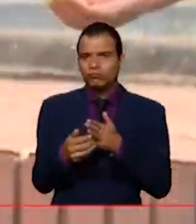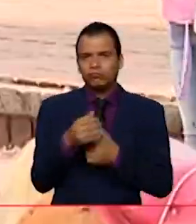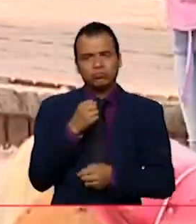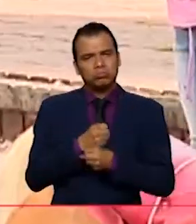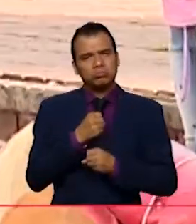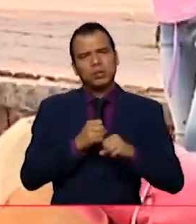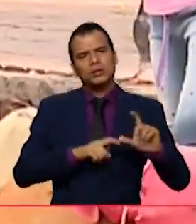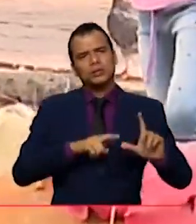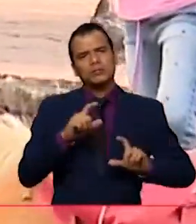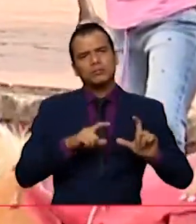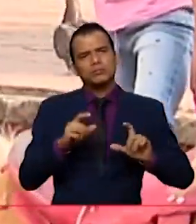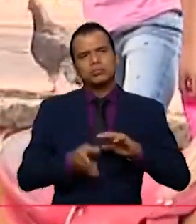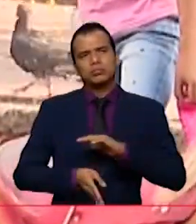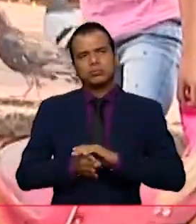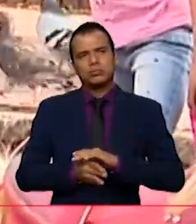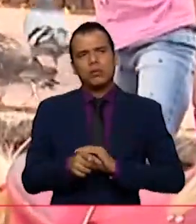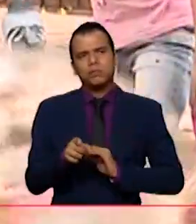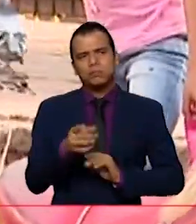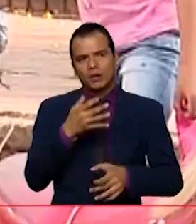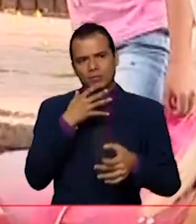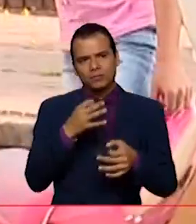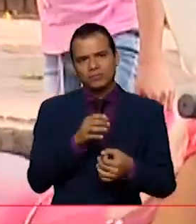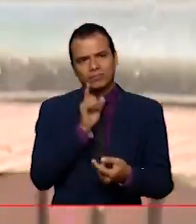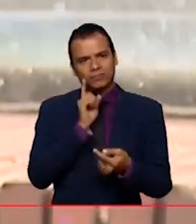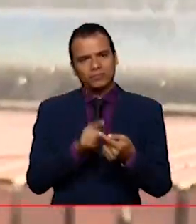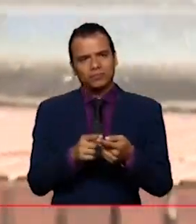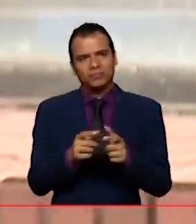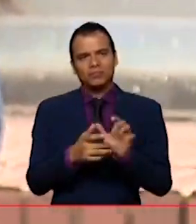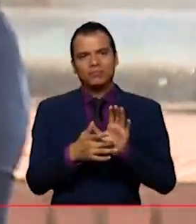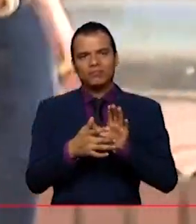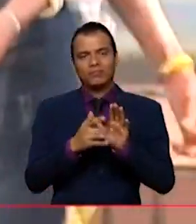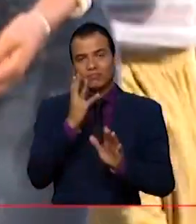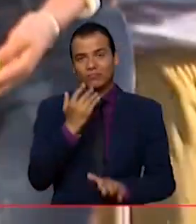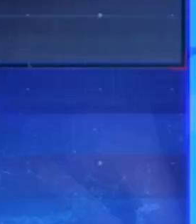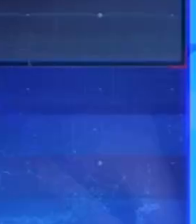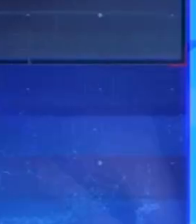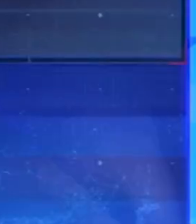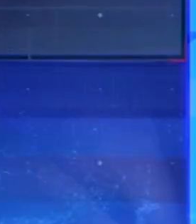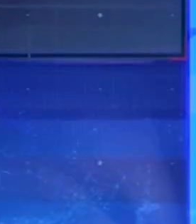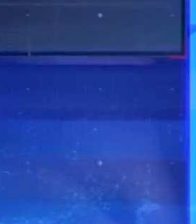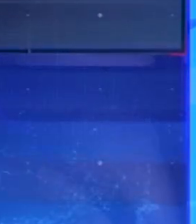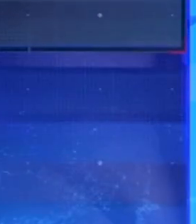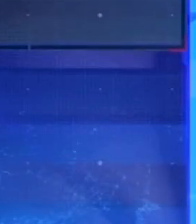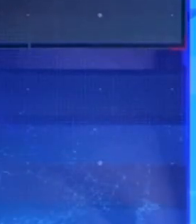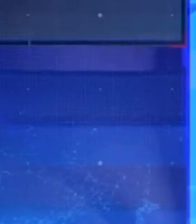a través de la fotografía tradicional las caras lindas y alegres de esta ciudad.